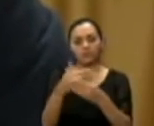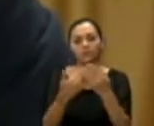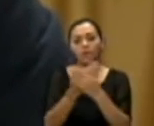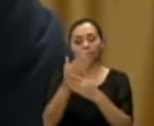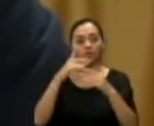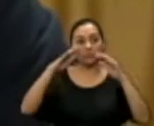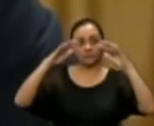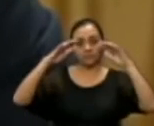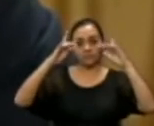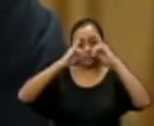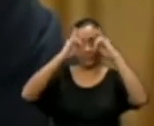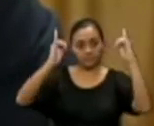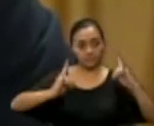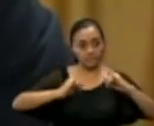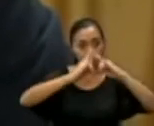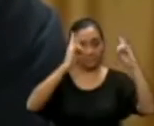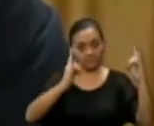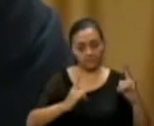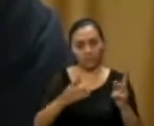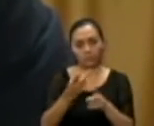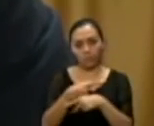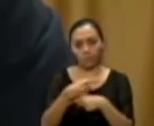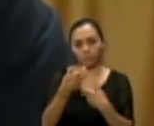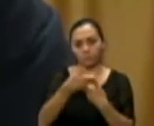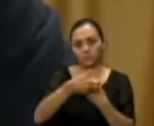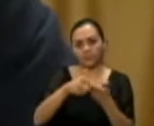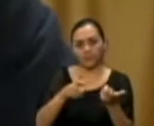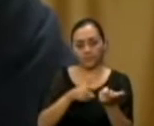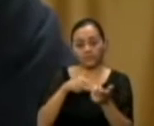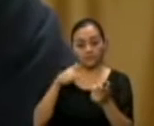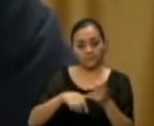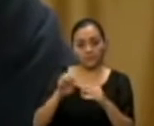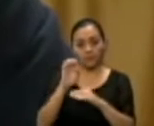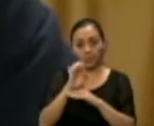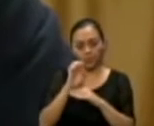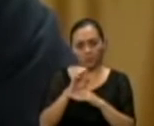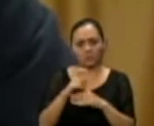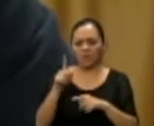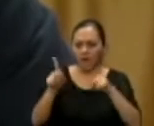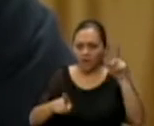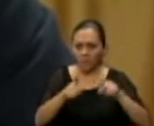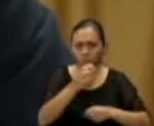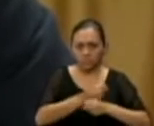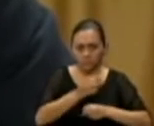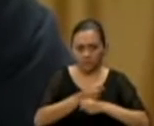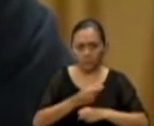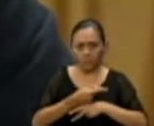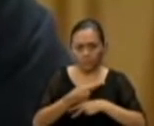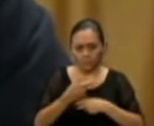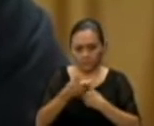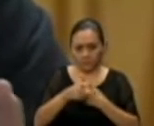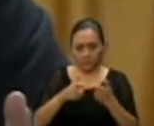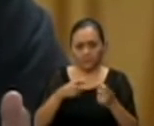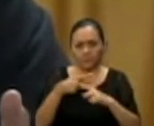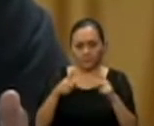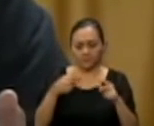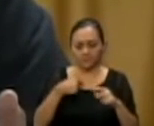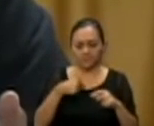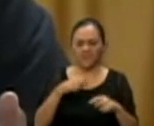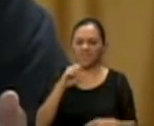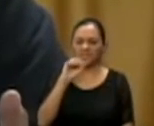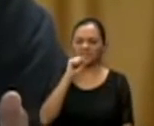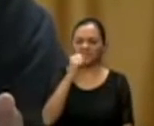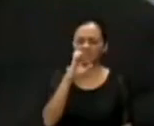los productores de papas del país y obviamente muchos productores papas gran ser sevillista le llaman a